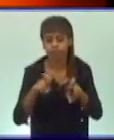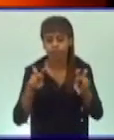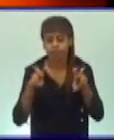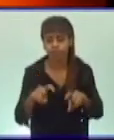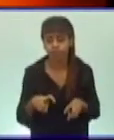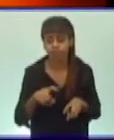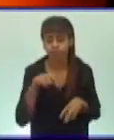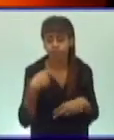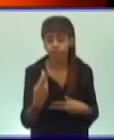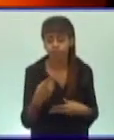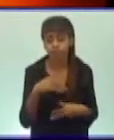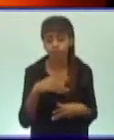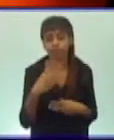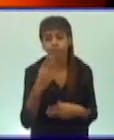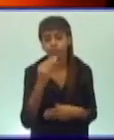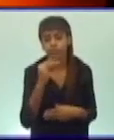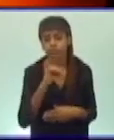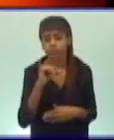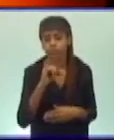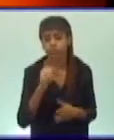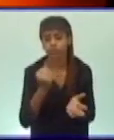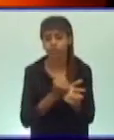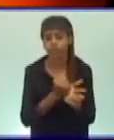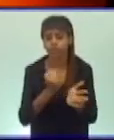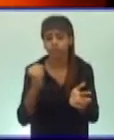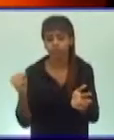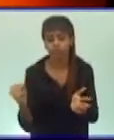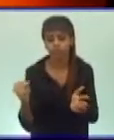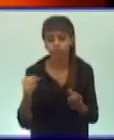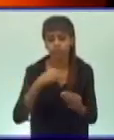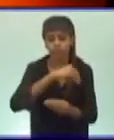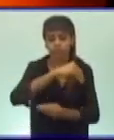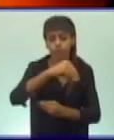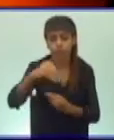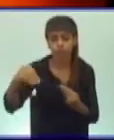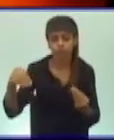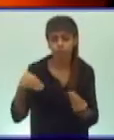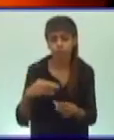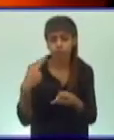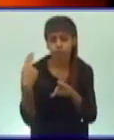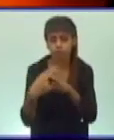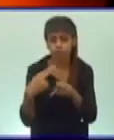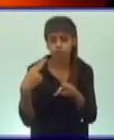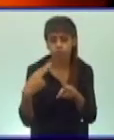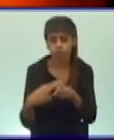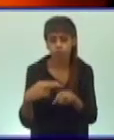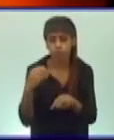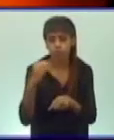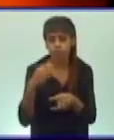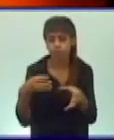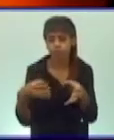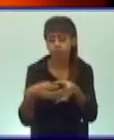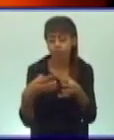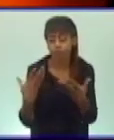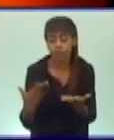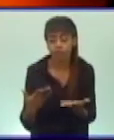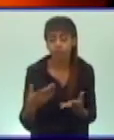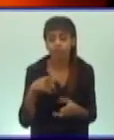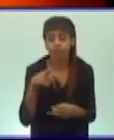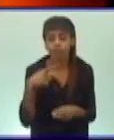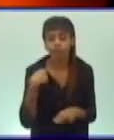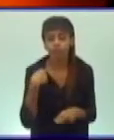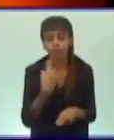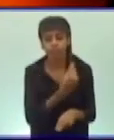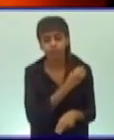entonces aprueba cambiar el nombre de la organización y determinan que la organización se va a